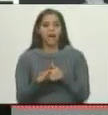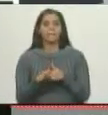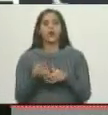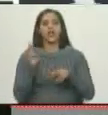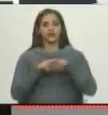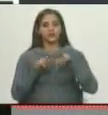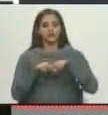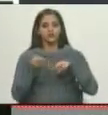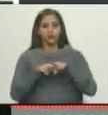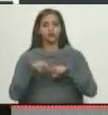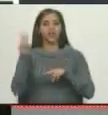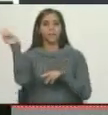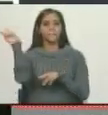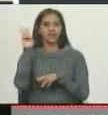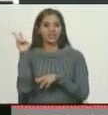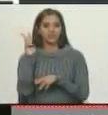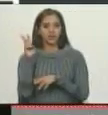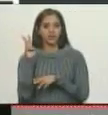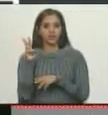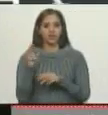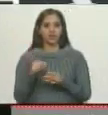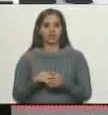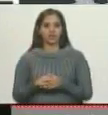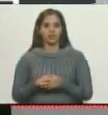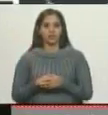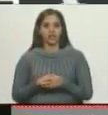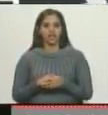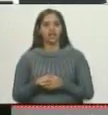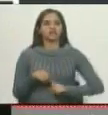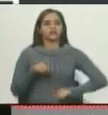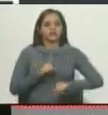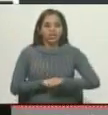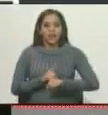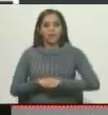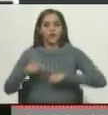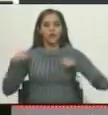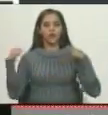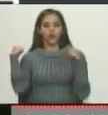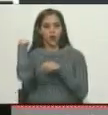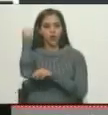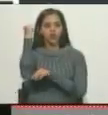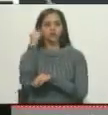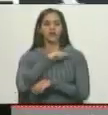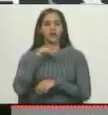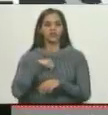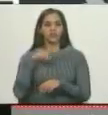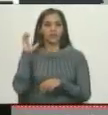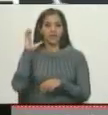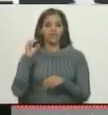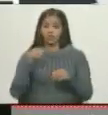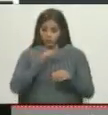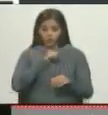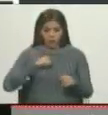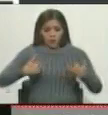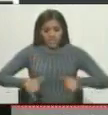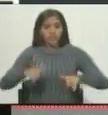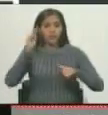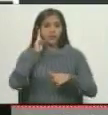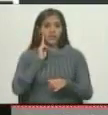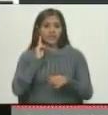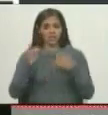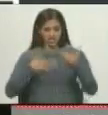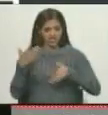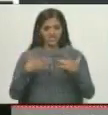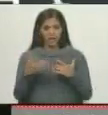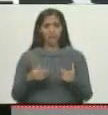de una Venezuela potencia. Hace un tiempo glorioso para nuestro país. Somos los hijos de Bolívar, hoy nos sentimos cada vez